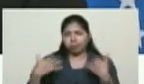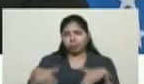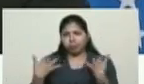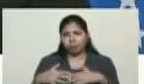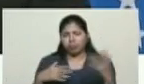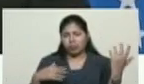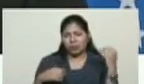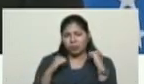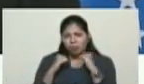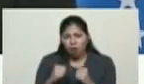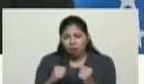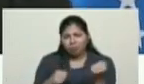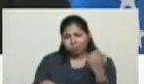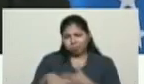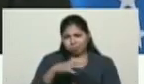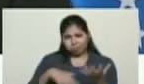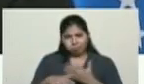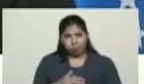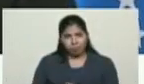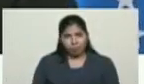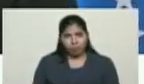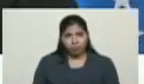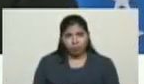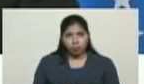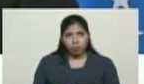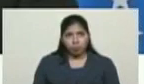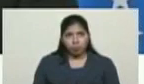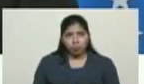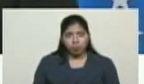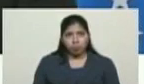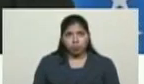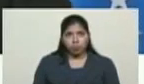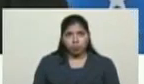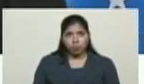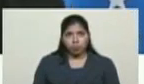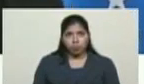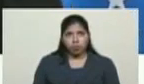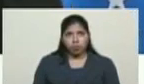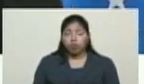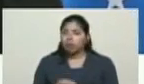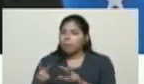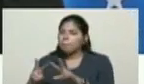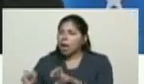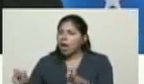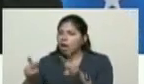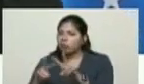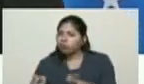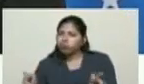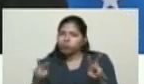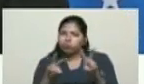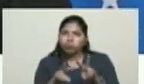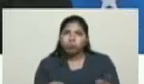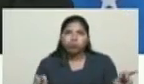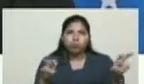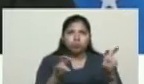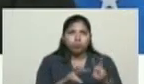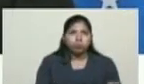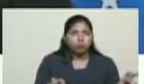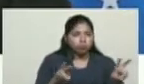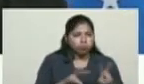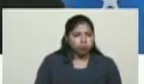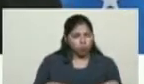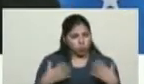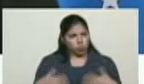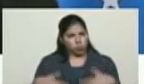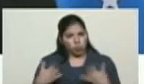los formatos de la guerra no convencional. Las investigaciones de campo y análisis